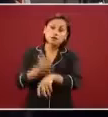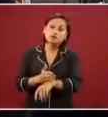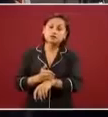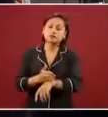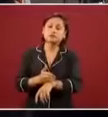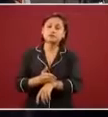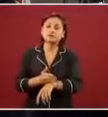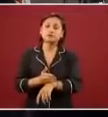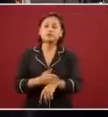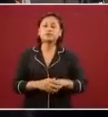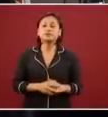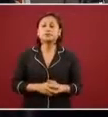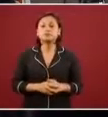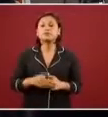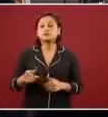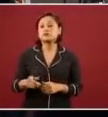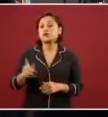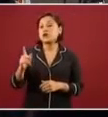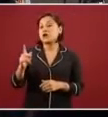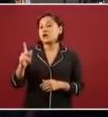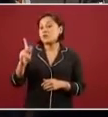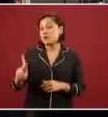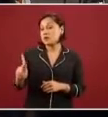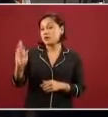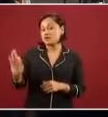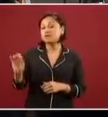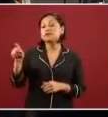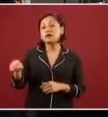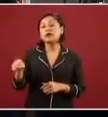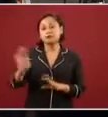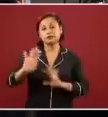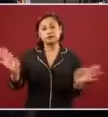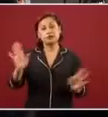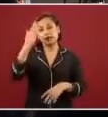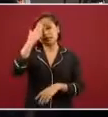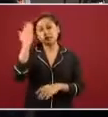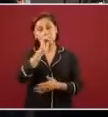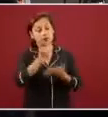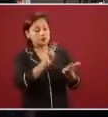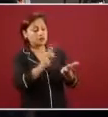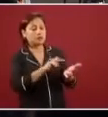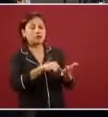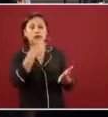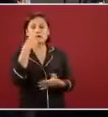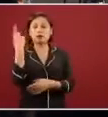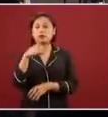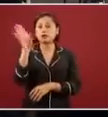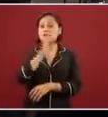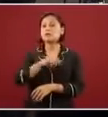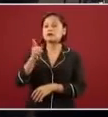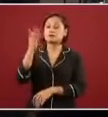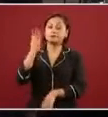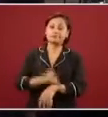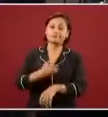Fiscal como defraudación fiscal. Este grupo de trabajo, pueden pasar a la